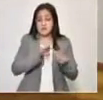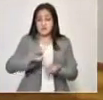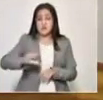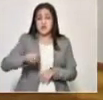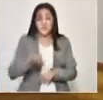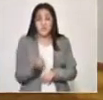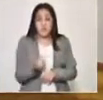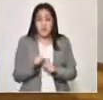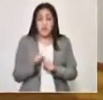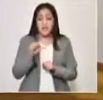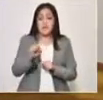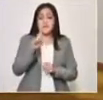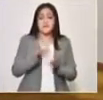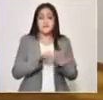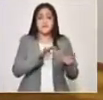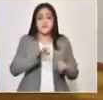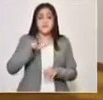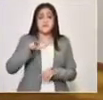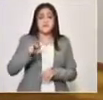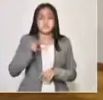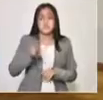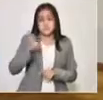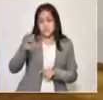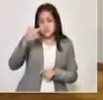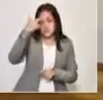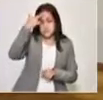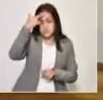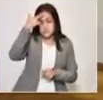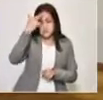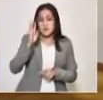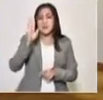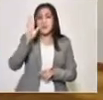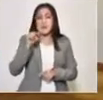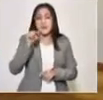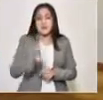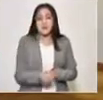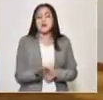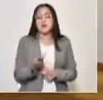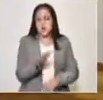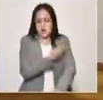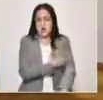1911 a 1918 y va a parecer un acto de honestidad.